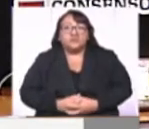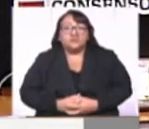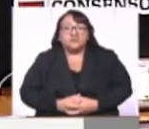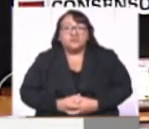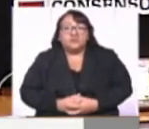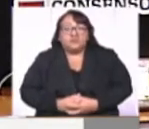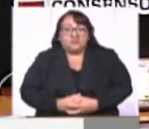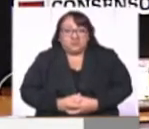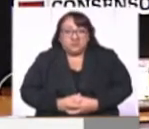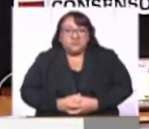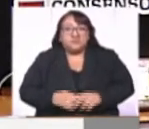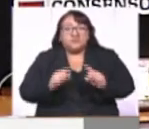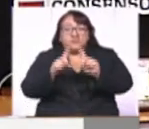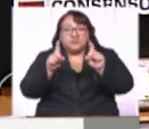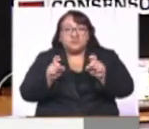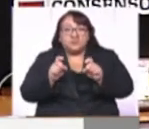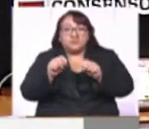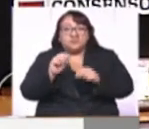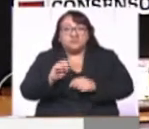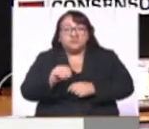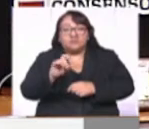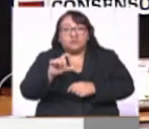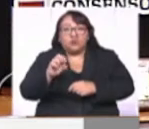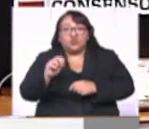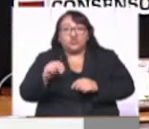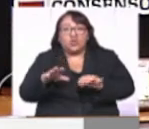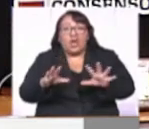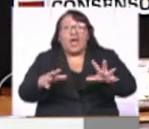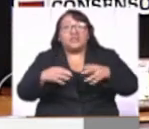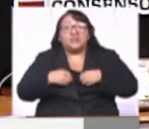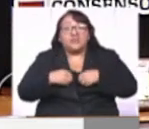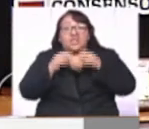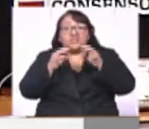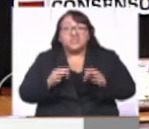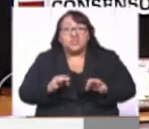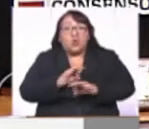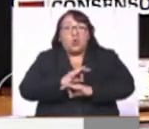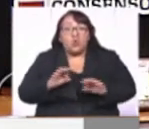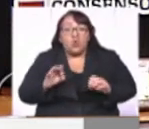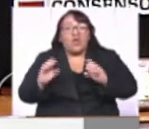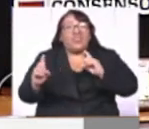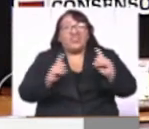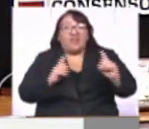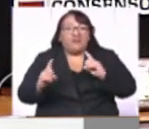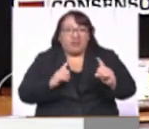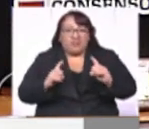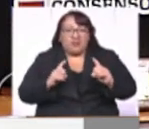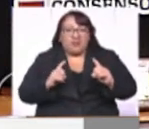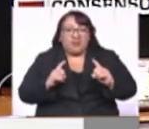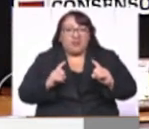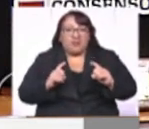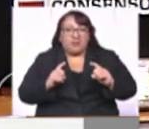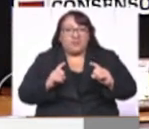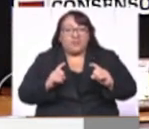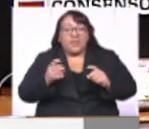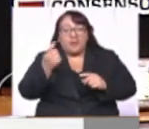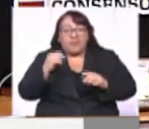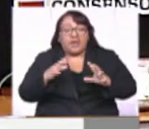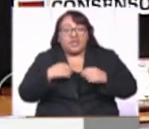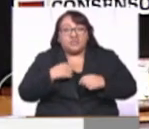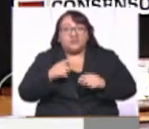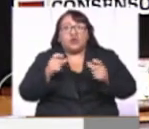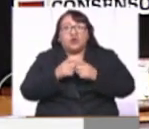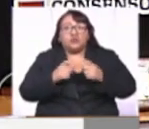se va a consultar la admisión de la moción de orden del día del pedido de vacancia de la Presidencia de la República. Tiene la palabra